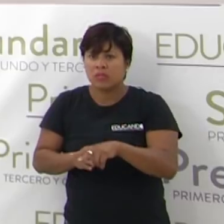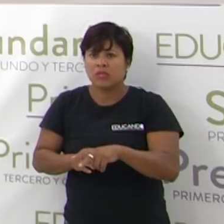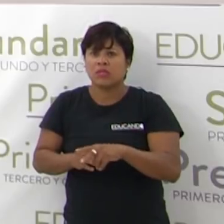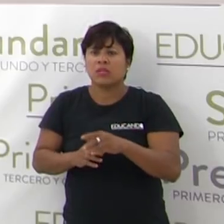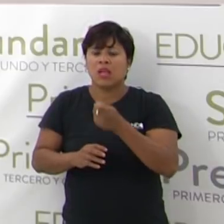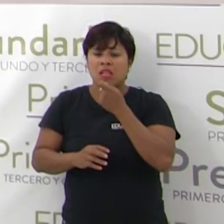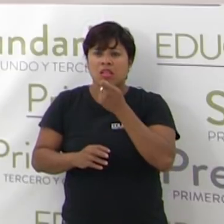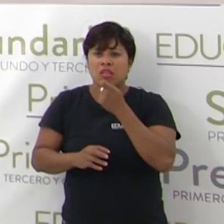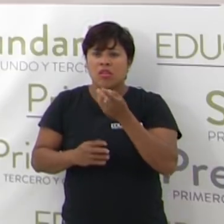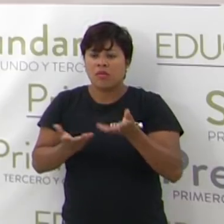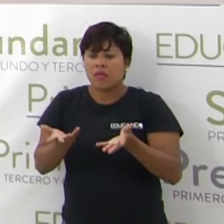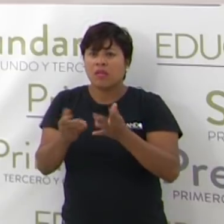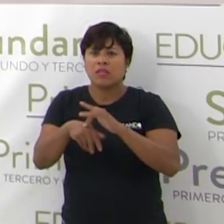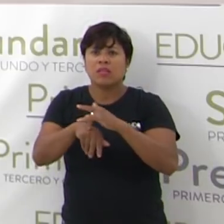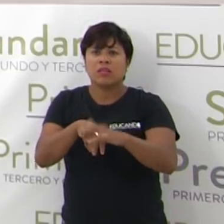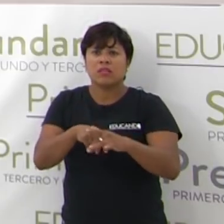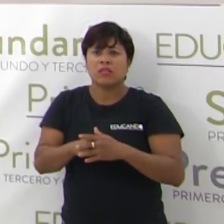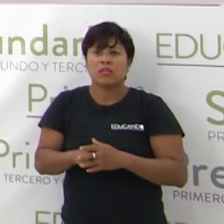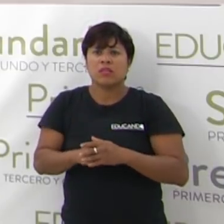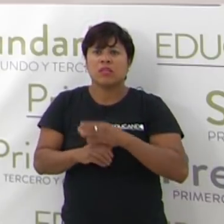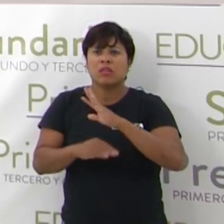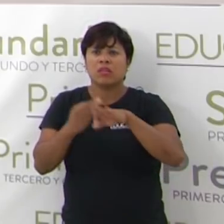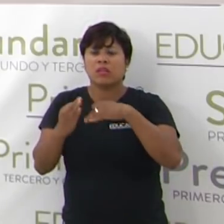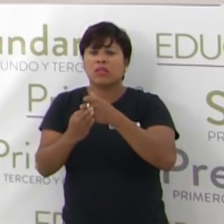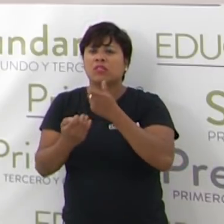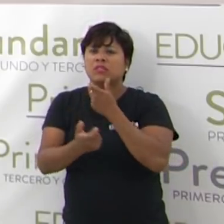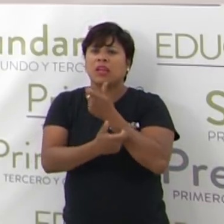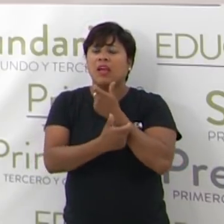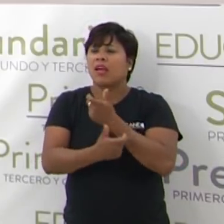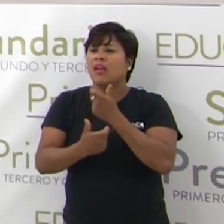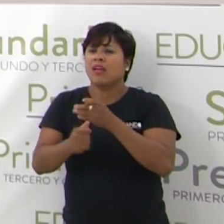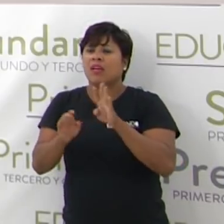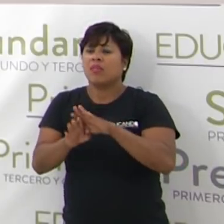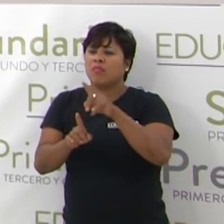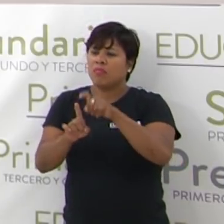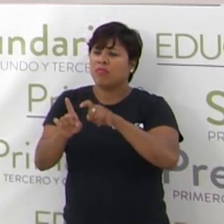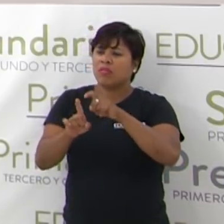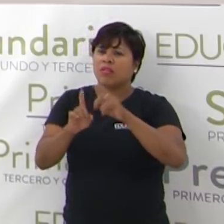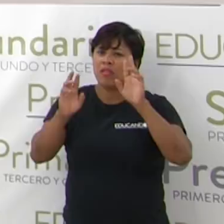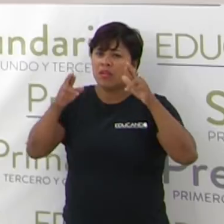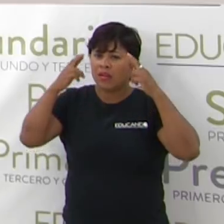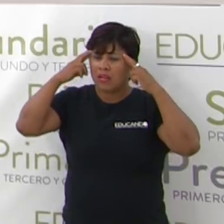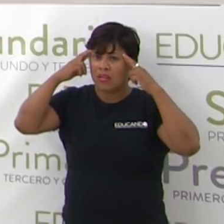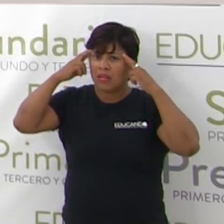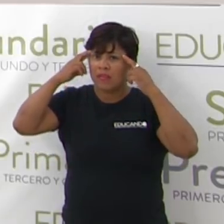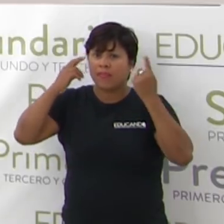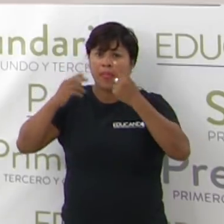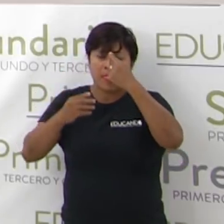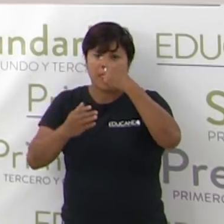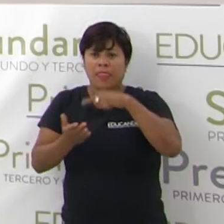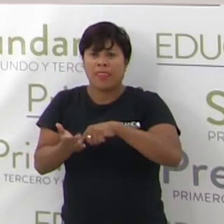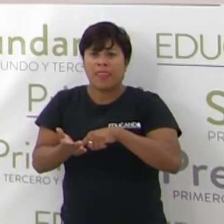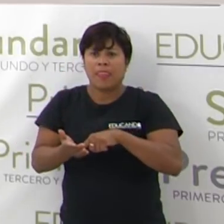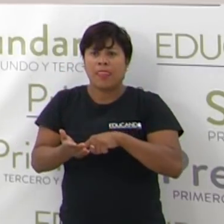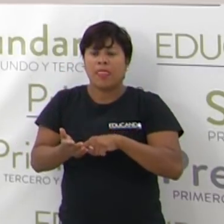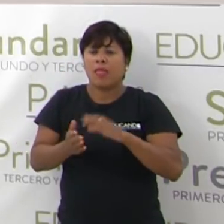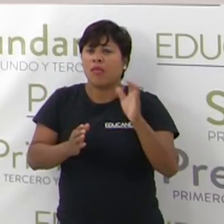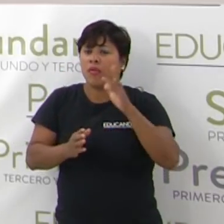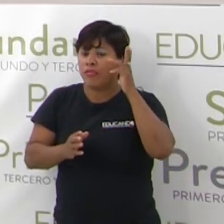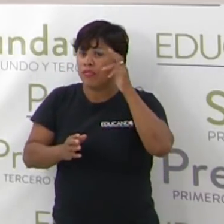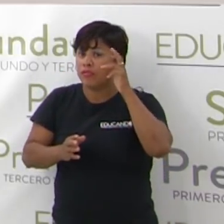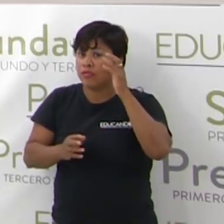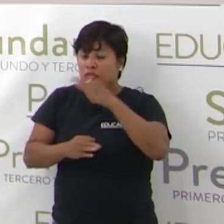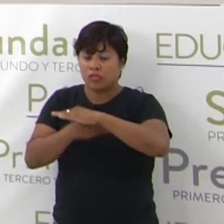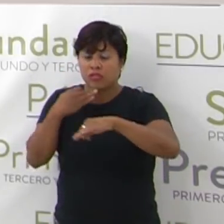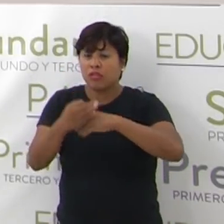en pelotas. Y todos empezaron a reírse del rey. ¿Y qué creen? El rey, cuando escuchó